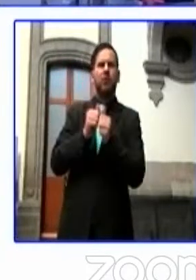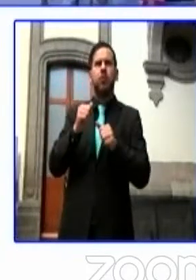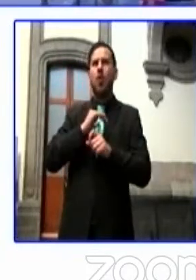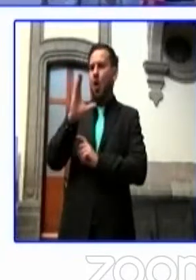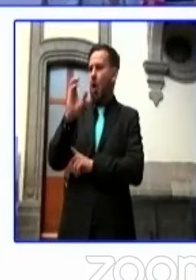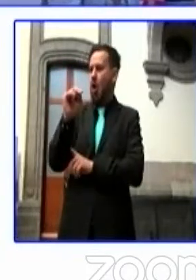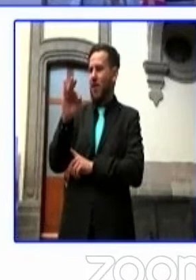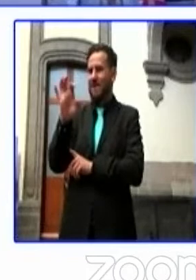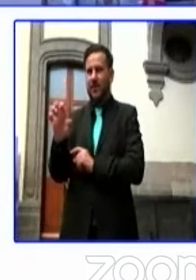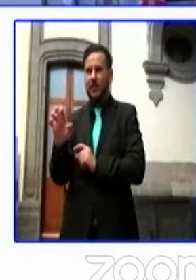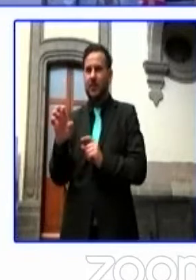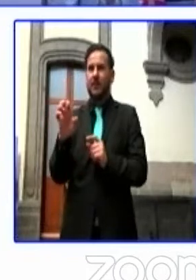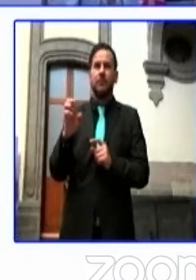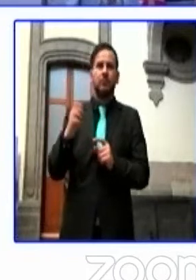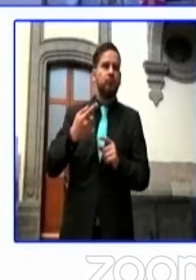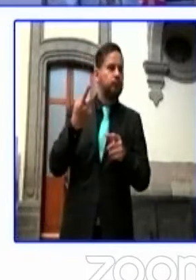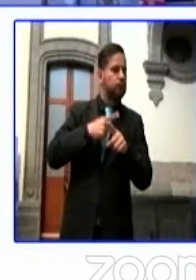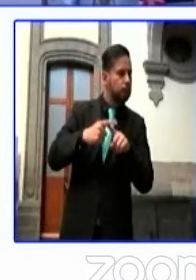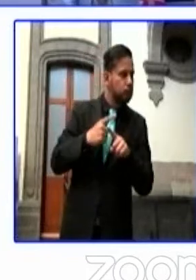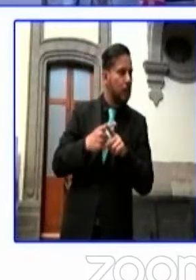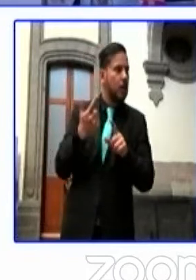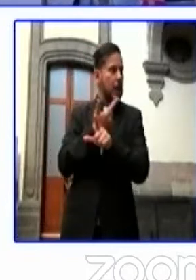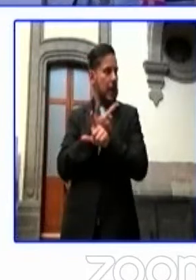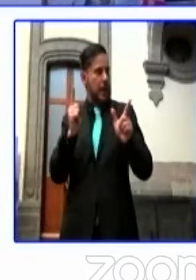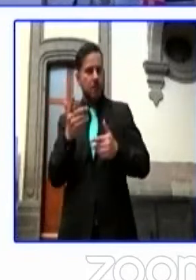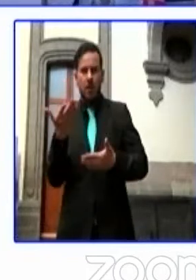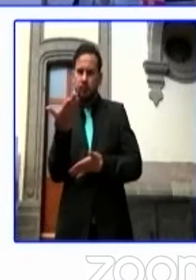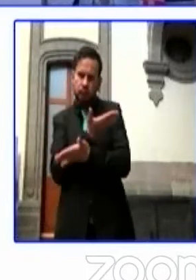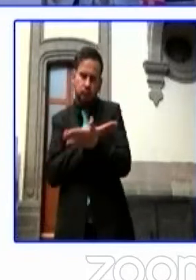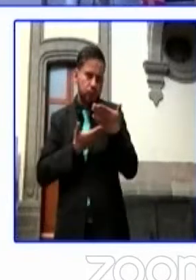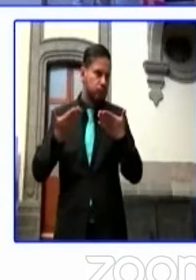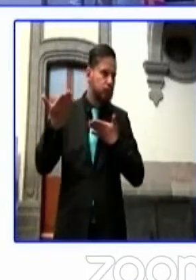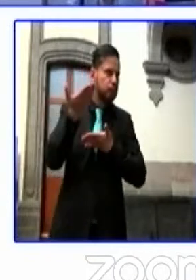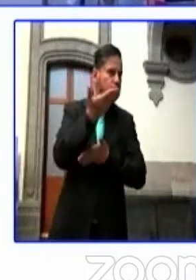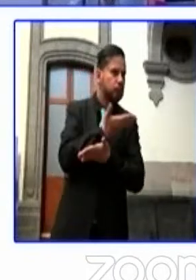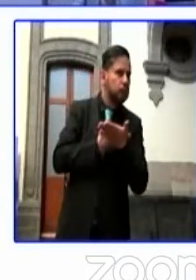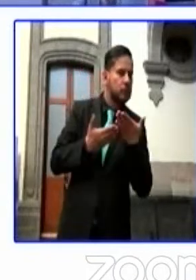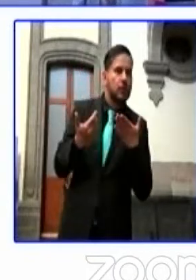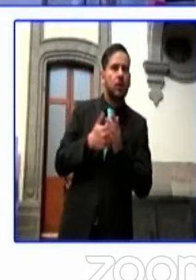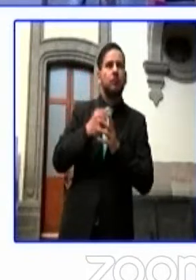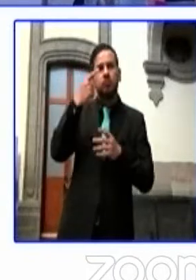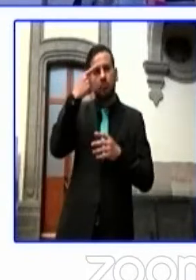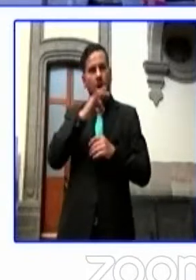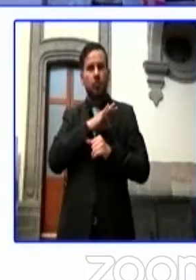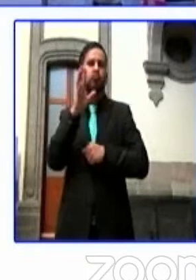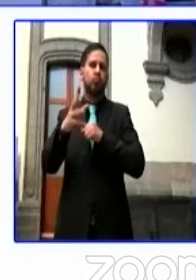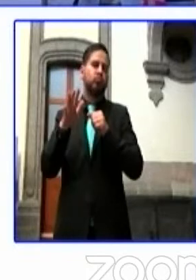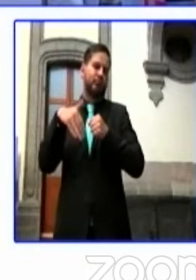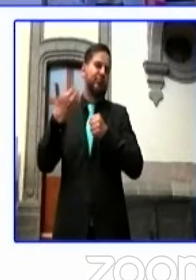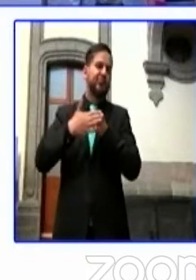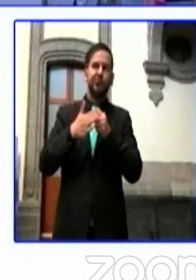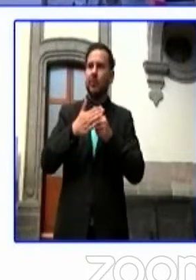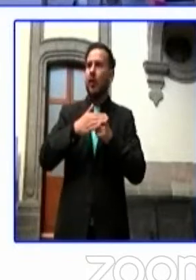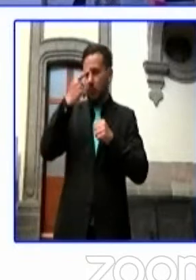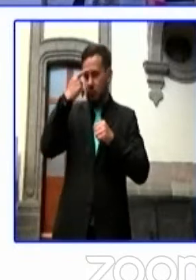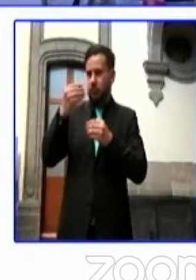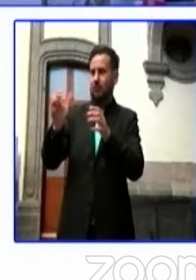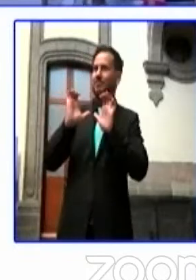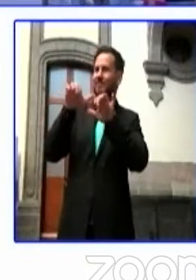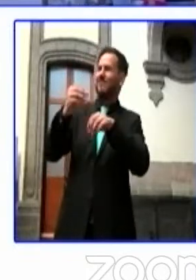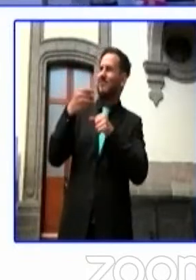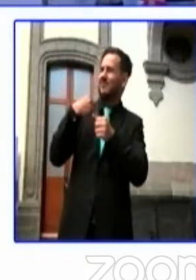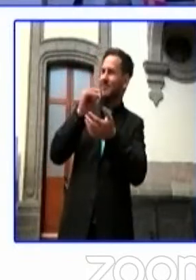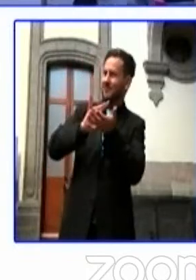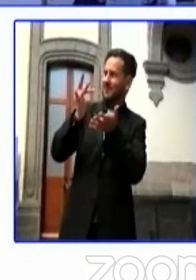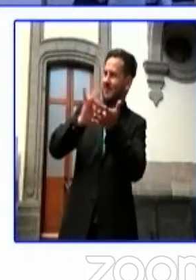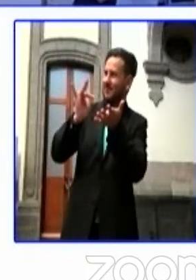CONFE, y por ahí debe estar libre acceso. Ojalá y esto le resuene en el oído para que pronto se reincorpore. Muchísimas gracias, Lupita, muchísimas